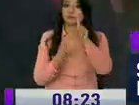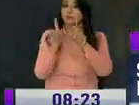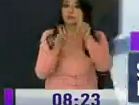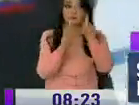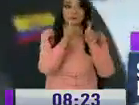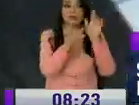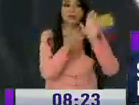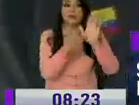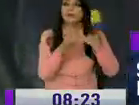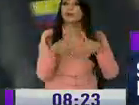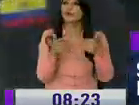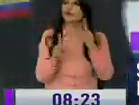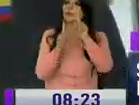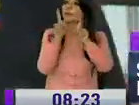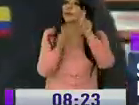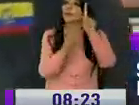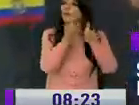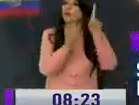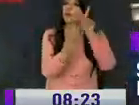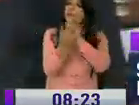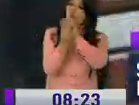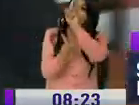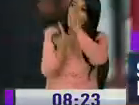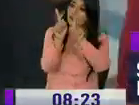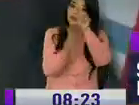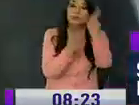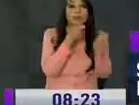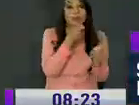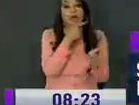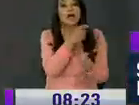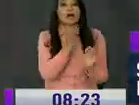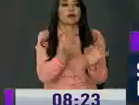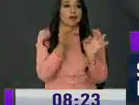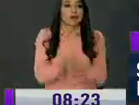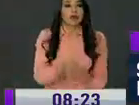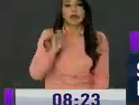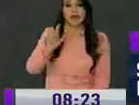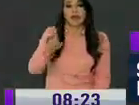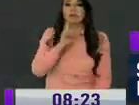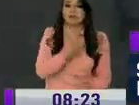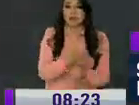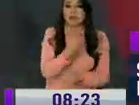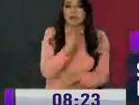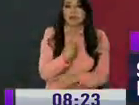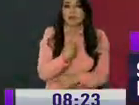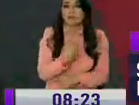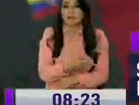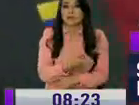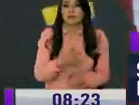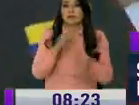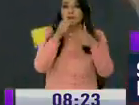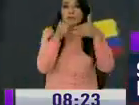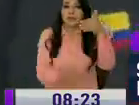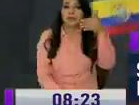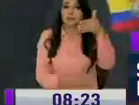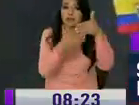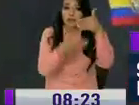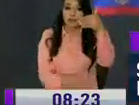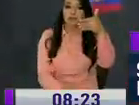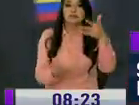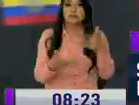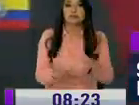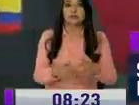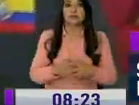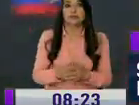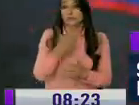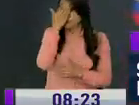un poco cómo ellos realizan, conversan con la ciudadanía y así pueden corroborar, porque como nos han dicho, no hay una lista de precios preestablecida.